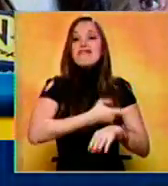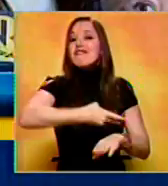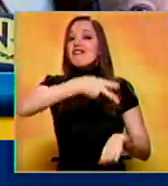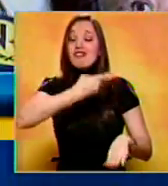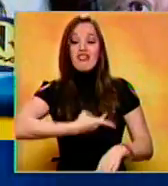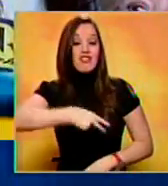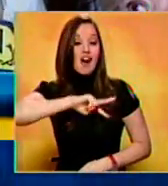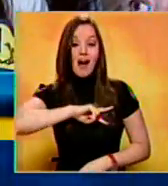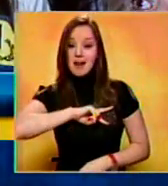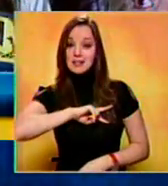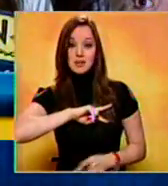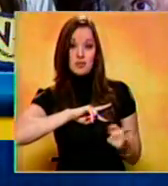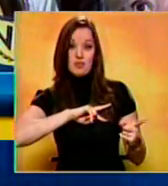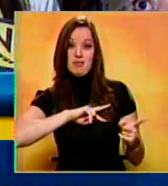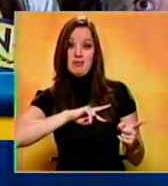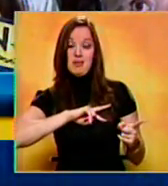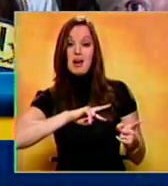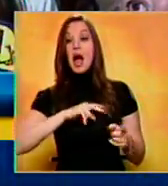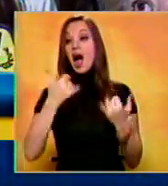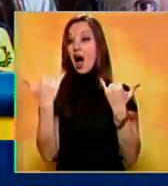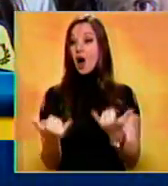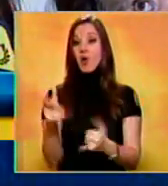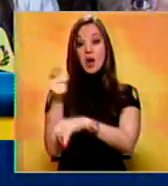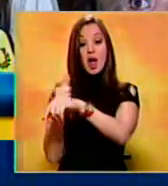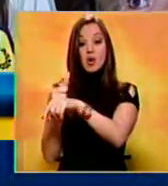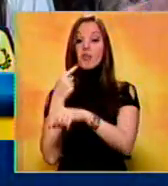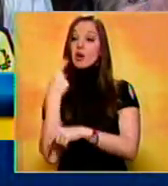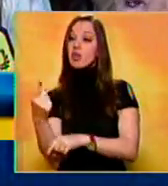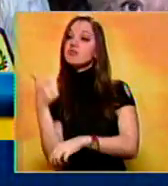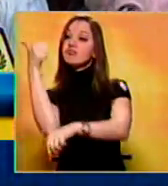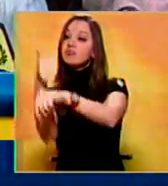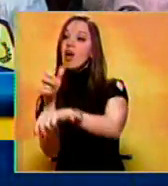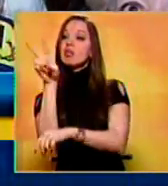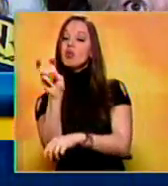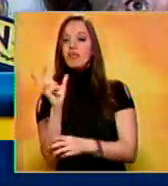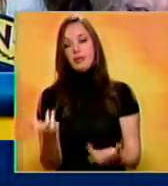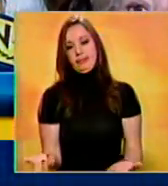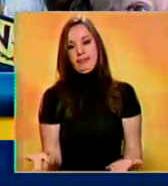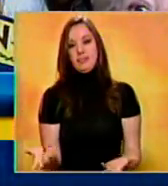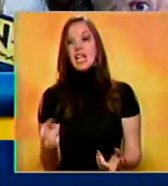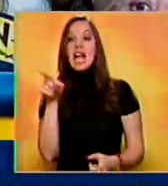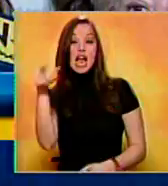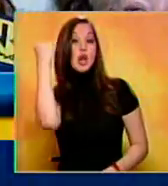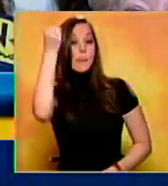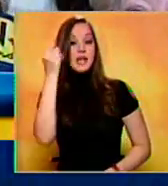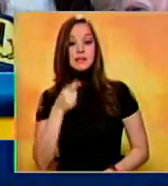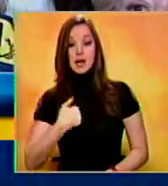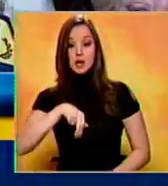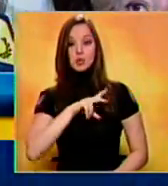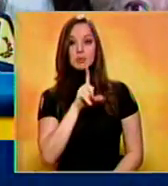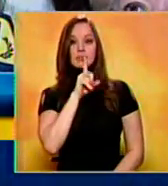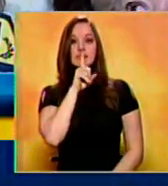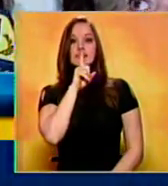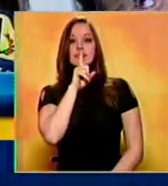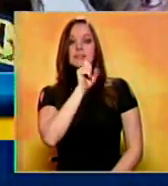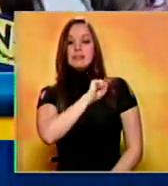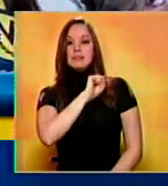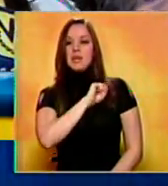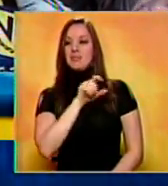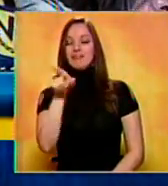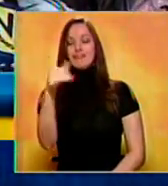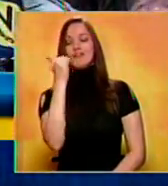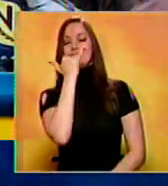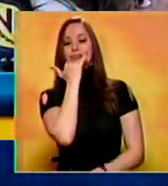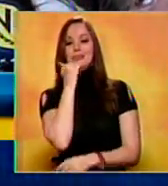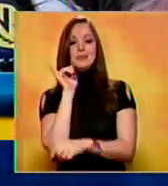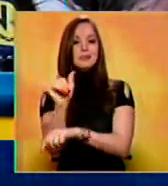son mentiras, entonces vienen con una nueva acusación. Si creen que con esto nos van a callar, si creen que con esto nos van a intimidar, se equivocan.